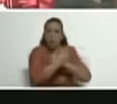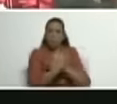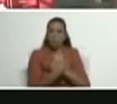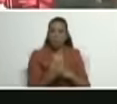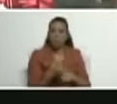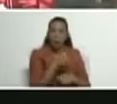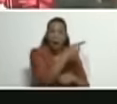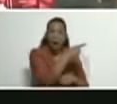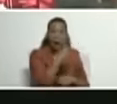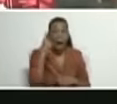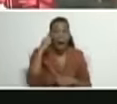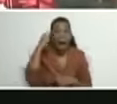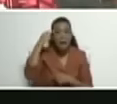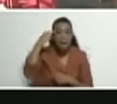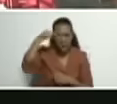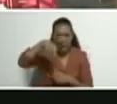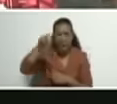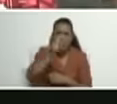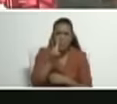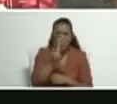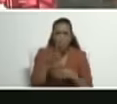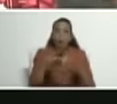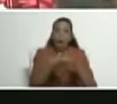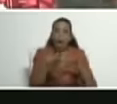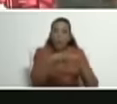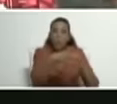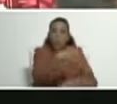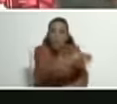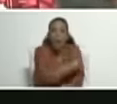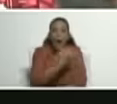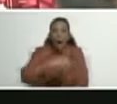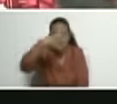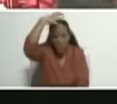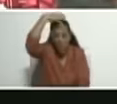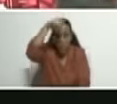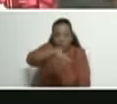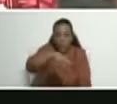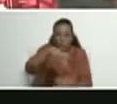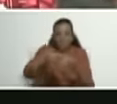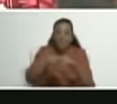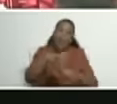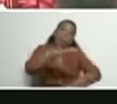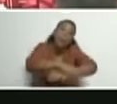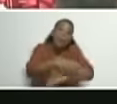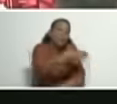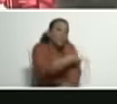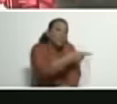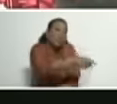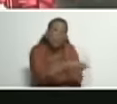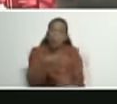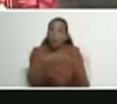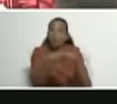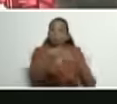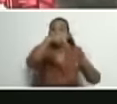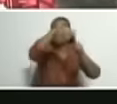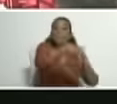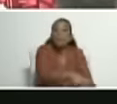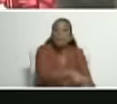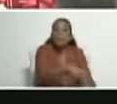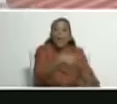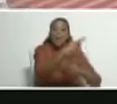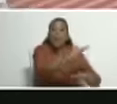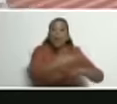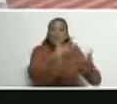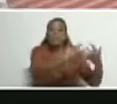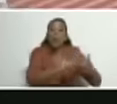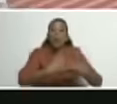Ellos en Venezuela tienen una colonia, claro que tienen una colonia. La oposición colonizada de los apellidos y la